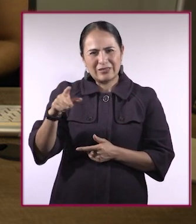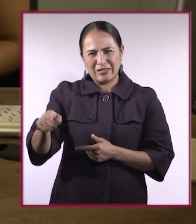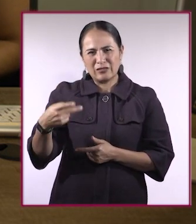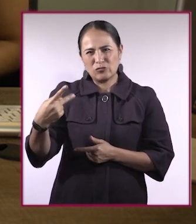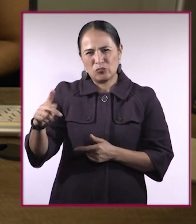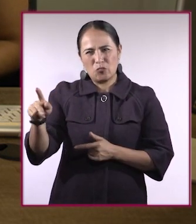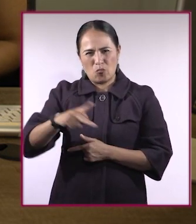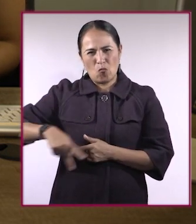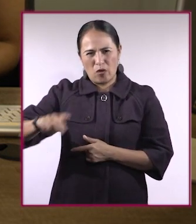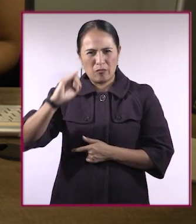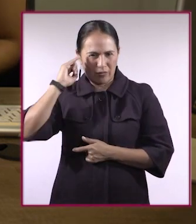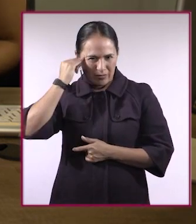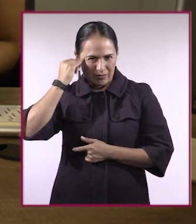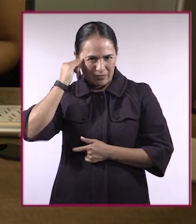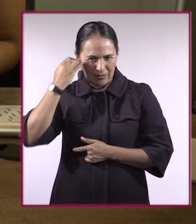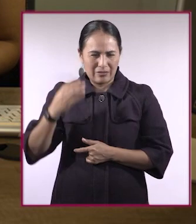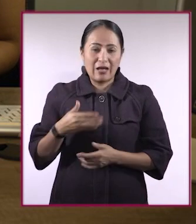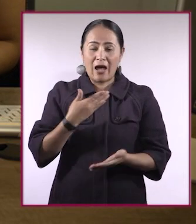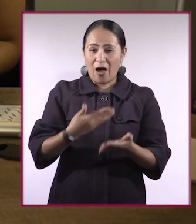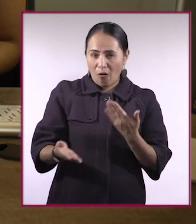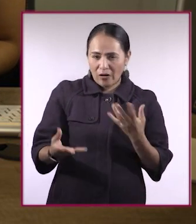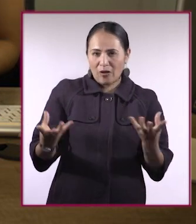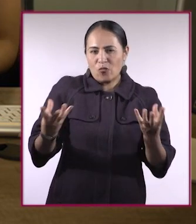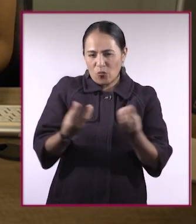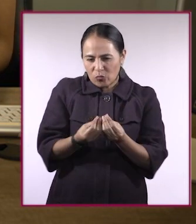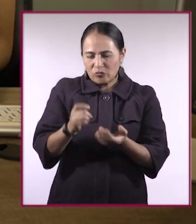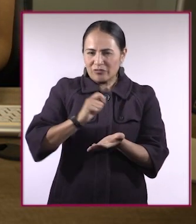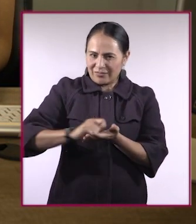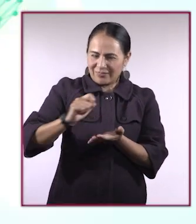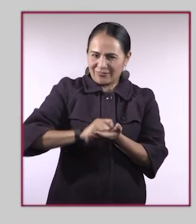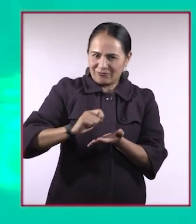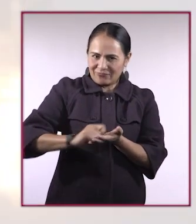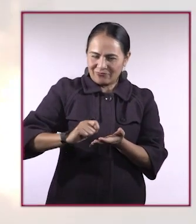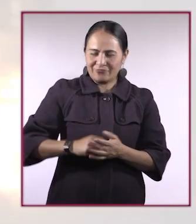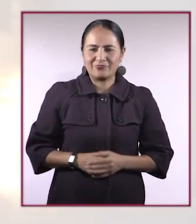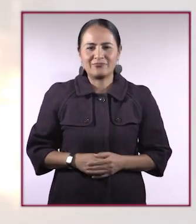la tradición oral náhuatl. Ahora nos invita a que escribamos con él.